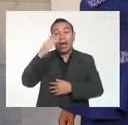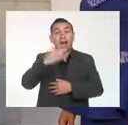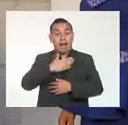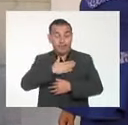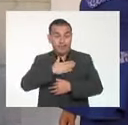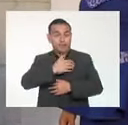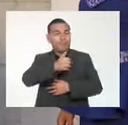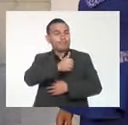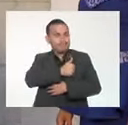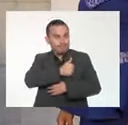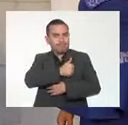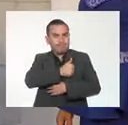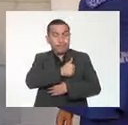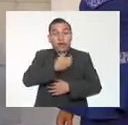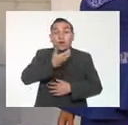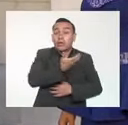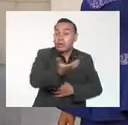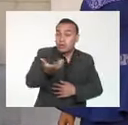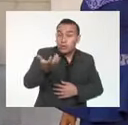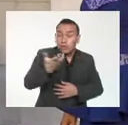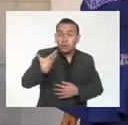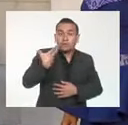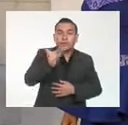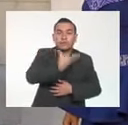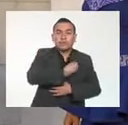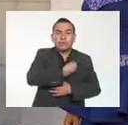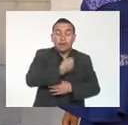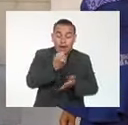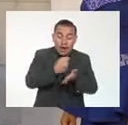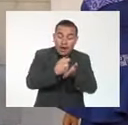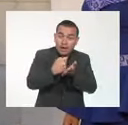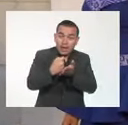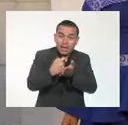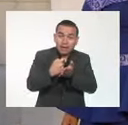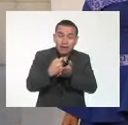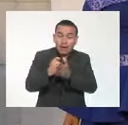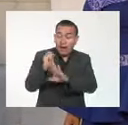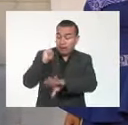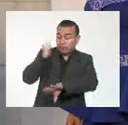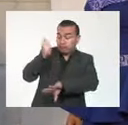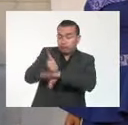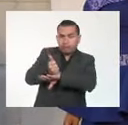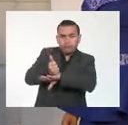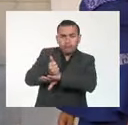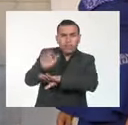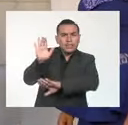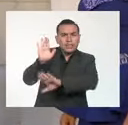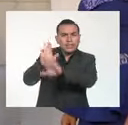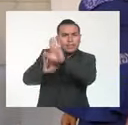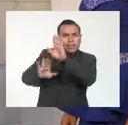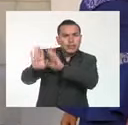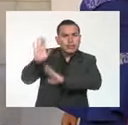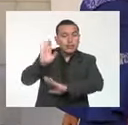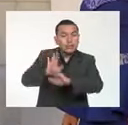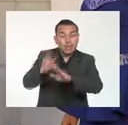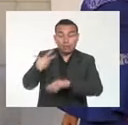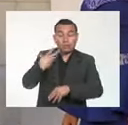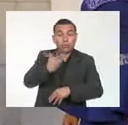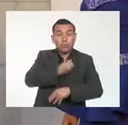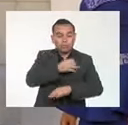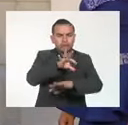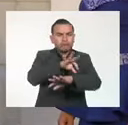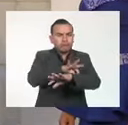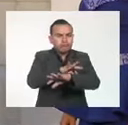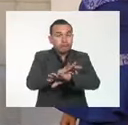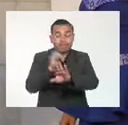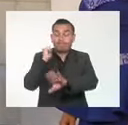responsabilidad. Todos nosotros estamos escribiendo la historia. Esto no es un eslogan de campaña. Nosotros estamos escribiendo la historia junto al